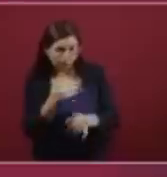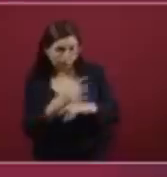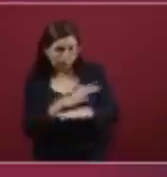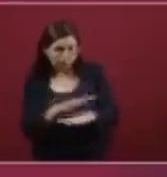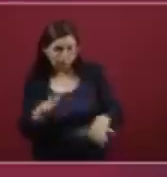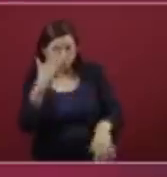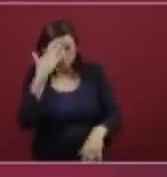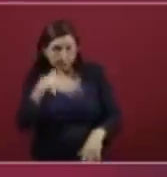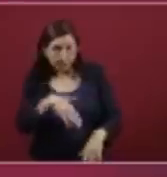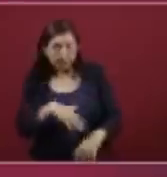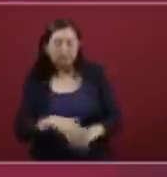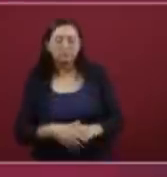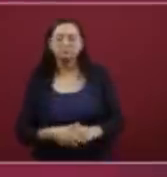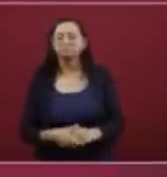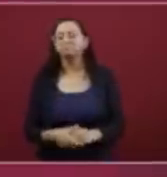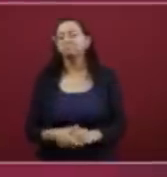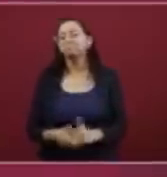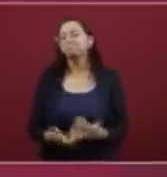que